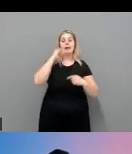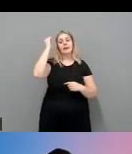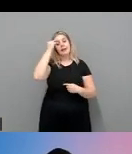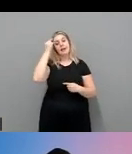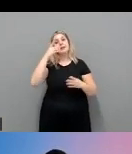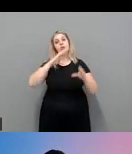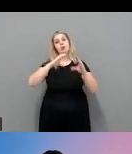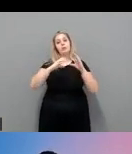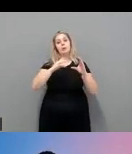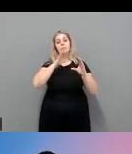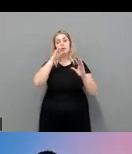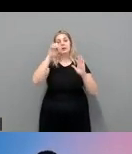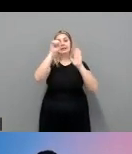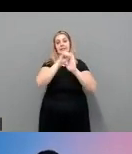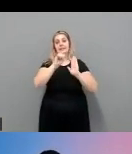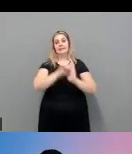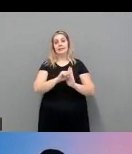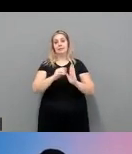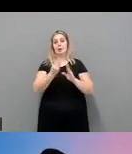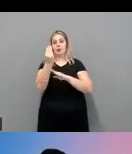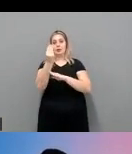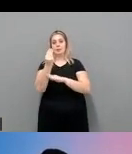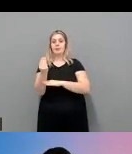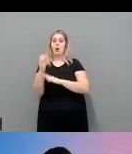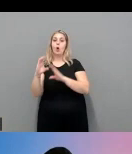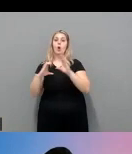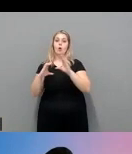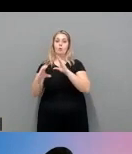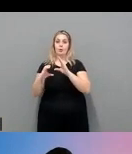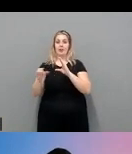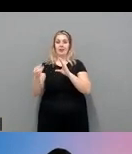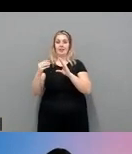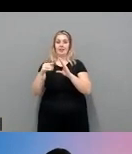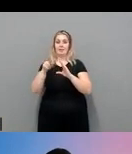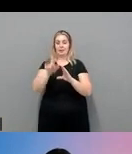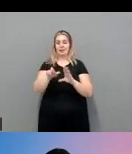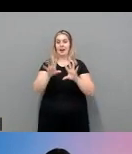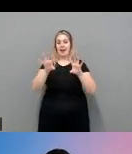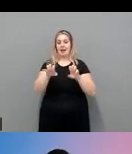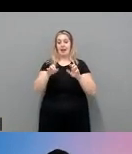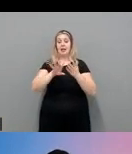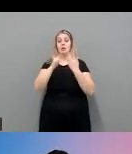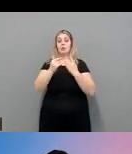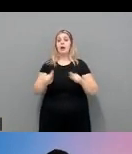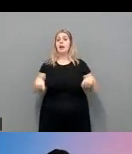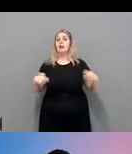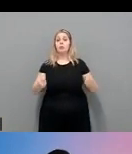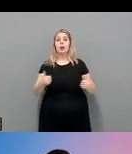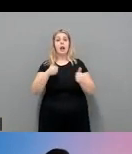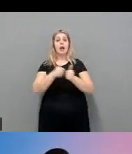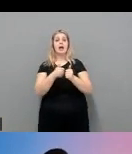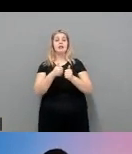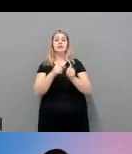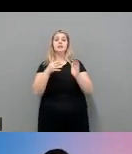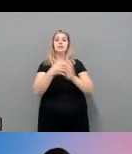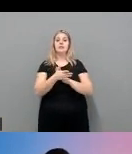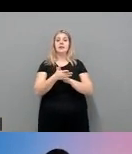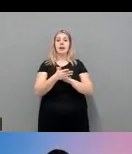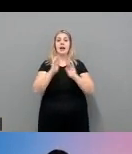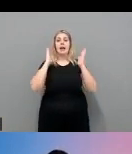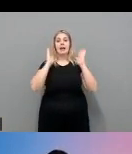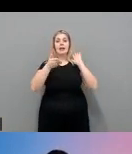modelando los símbolos en los dispositivos de comunicación del aprendiz. El lenguaje natural asistido es un entrenamiento